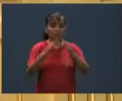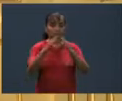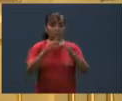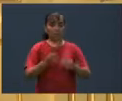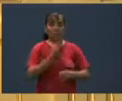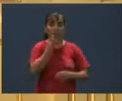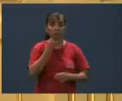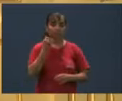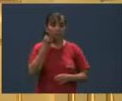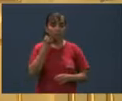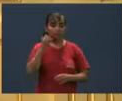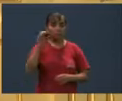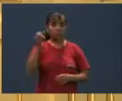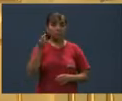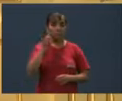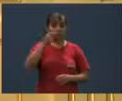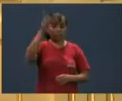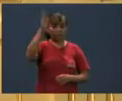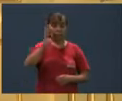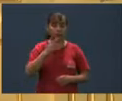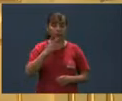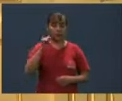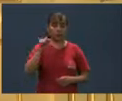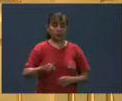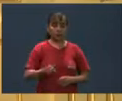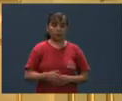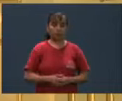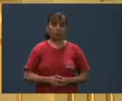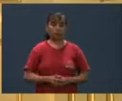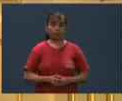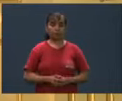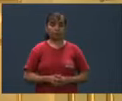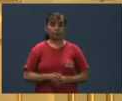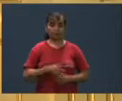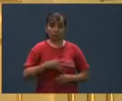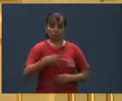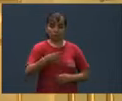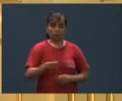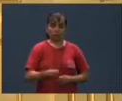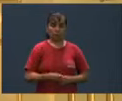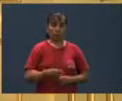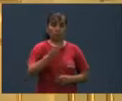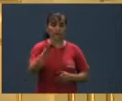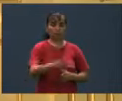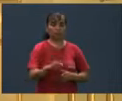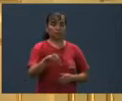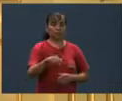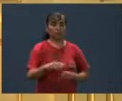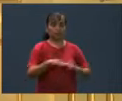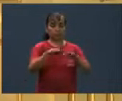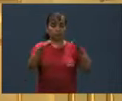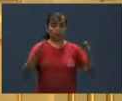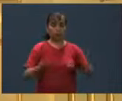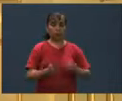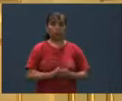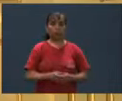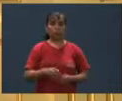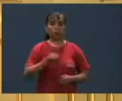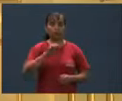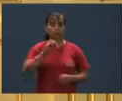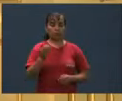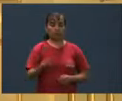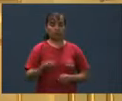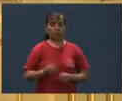Israel que el Señor dice esto: voy a profanar mi santuario, que es la causa